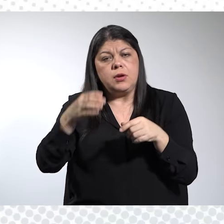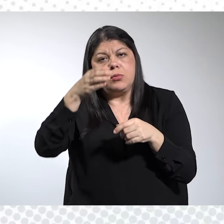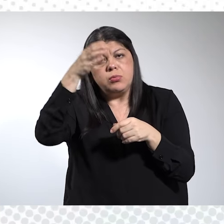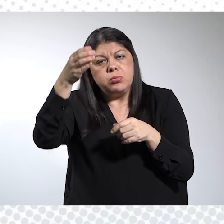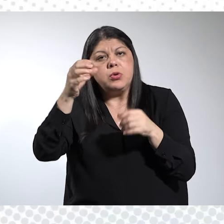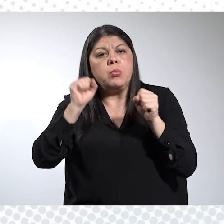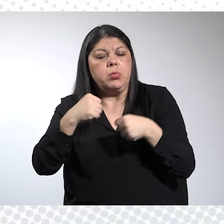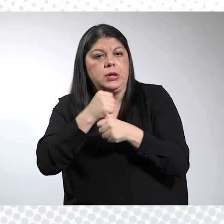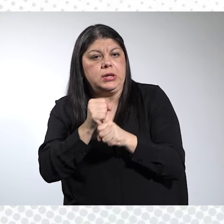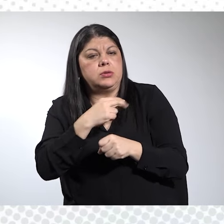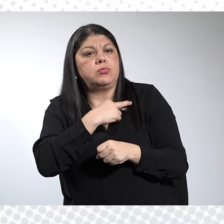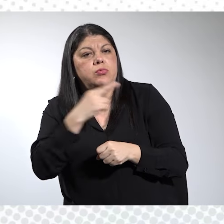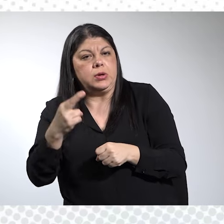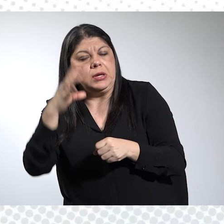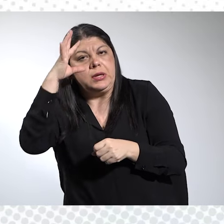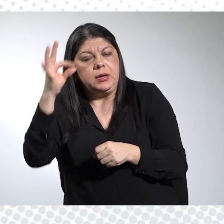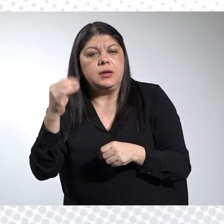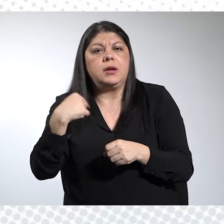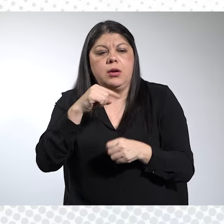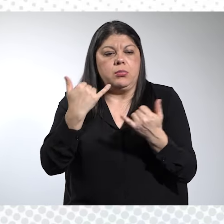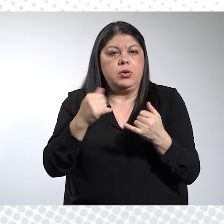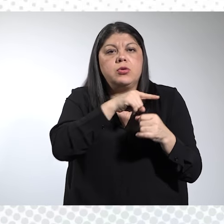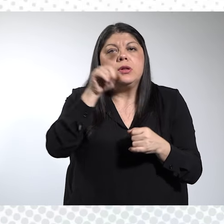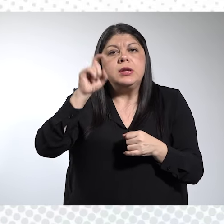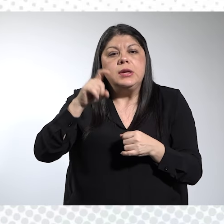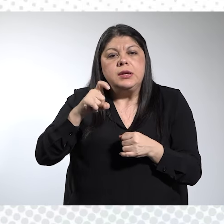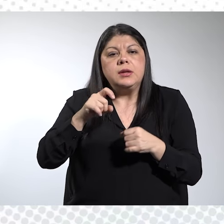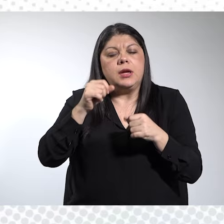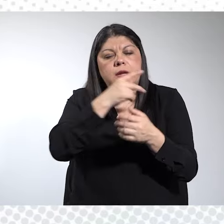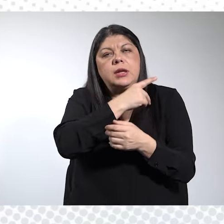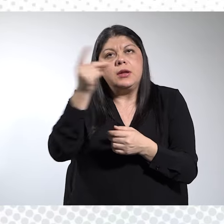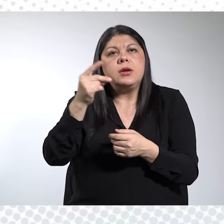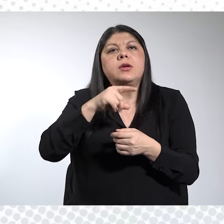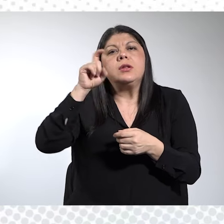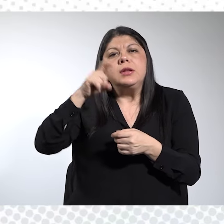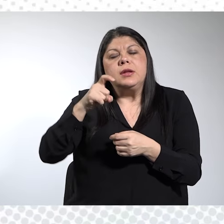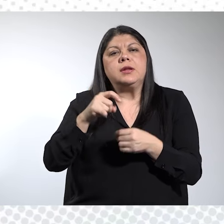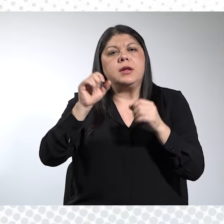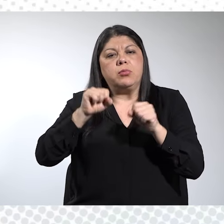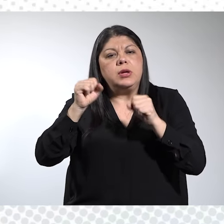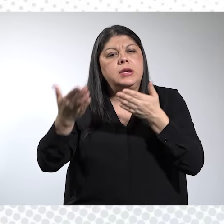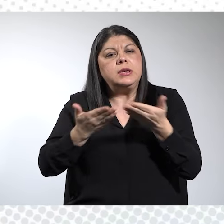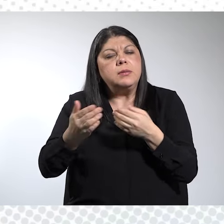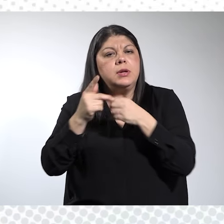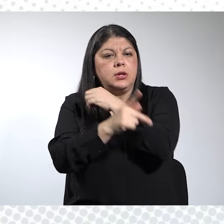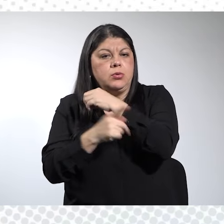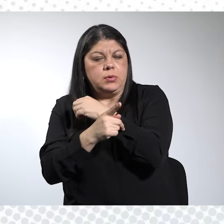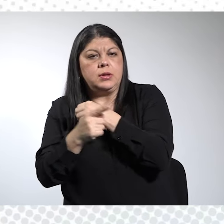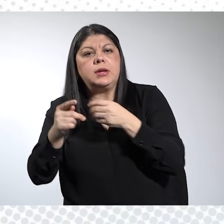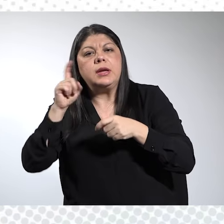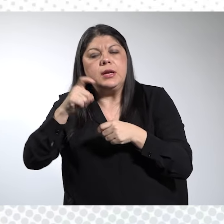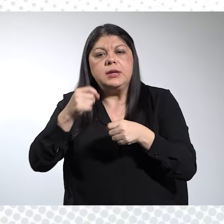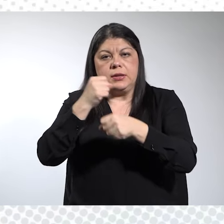de culto lo puedan hacer como lo han venido haciendo hasta ahora, porque tienen la necesidad de un Dios, tienen la necesidad de servir a su patria, tienen